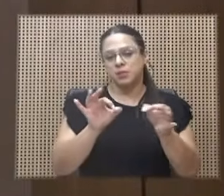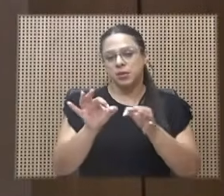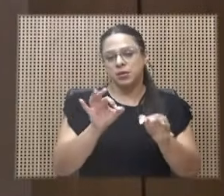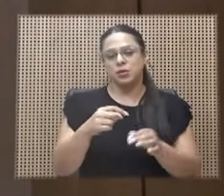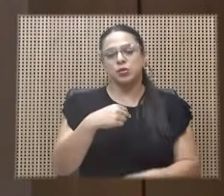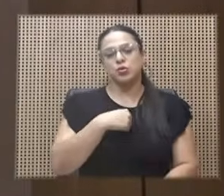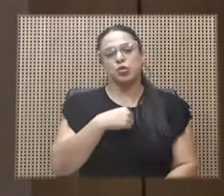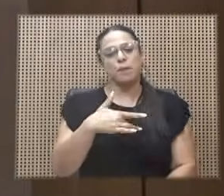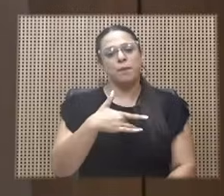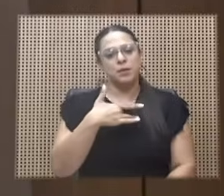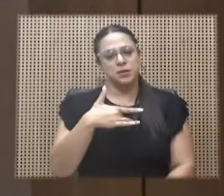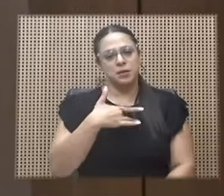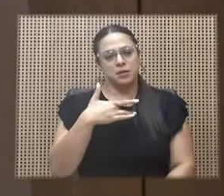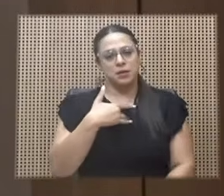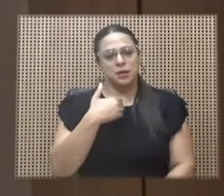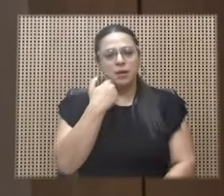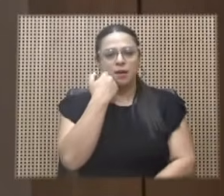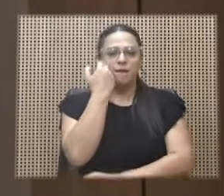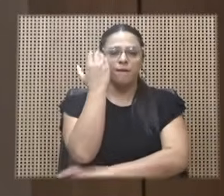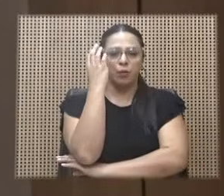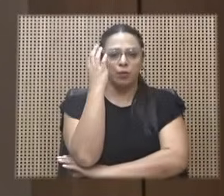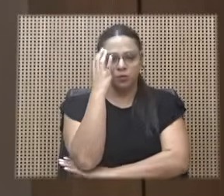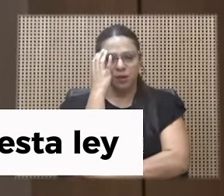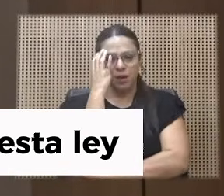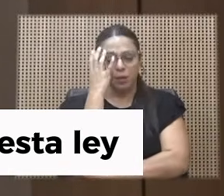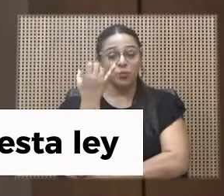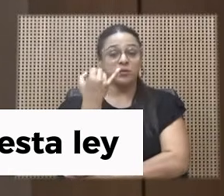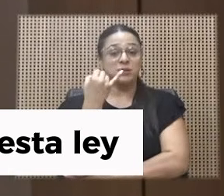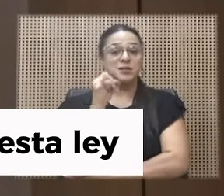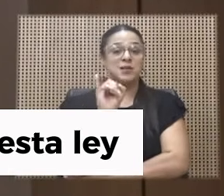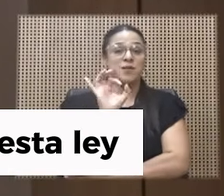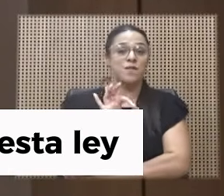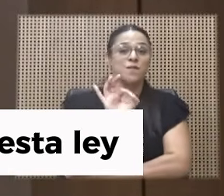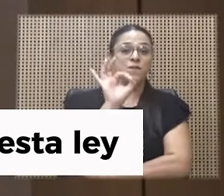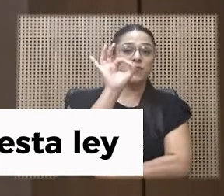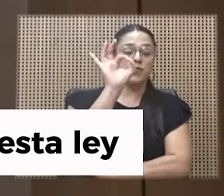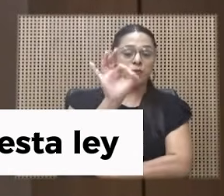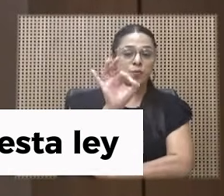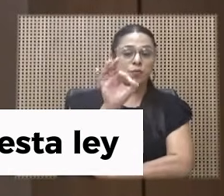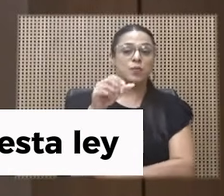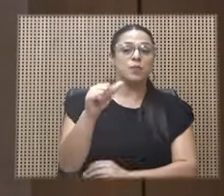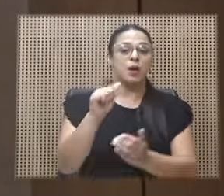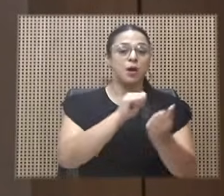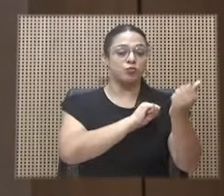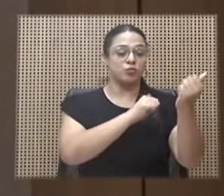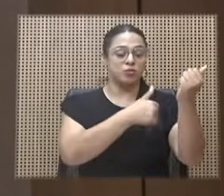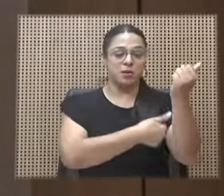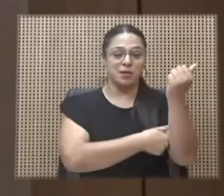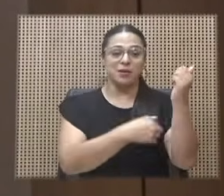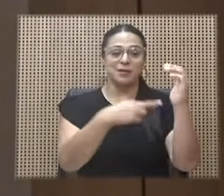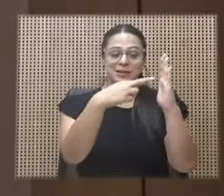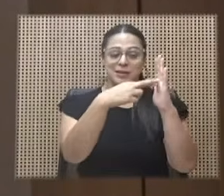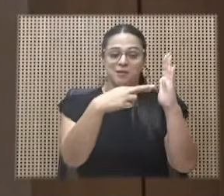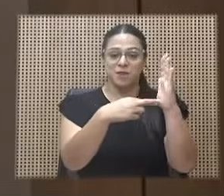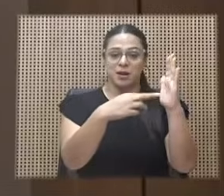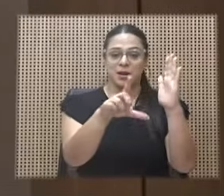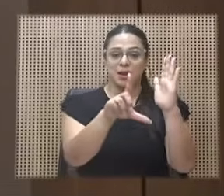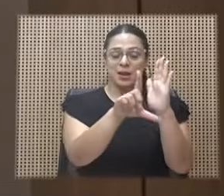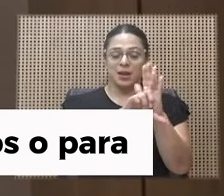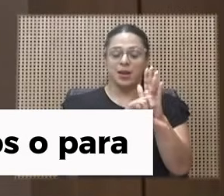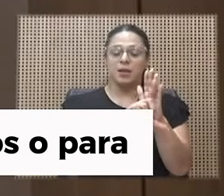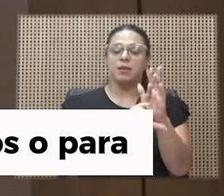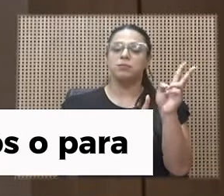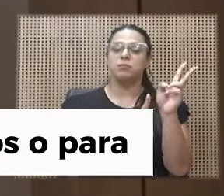sentiría muy avergonzado si el día de mañana las autoridades que van a reglamentar esta ley, a interpretarla y